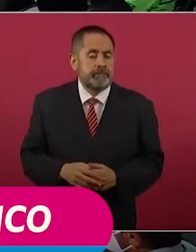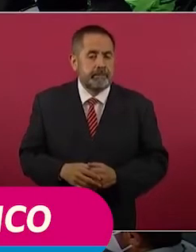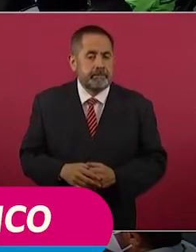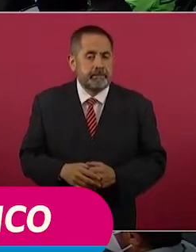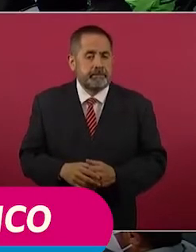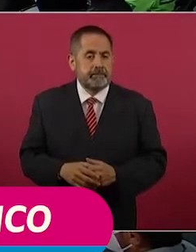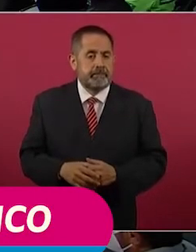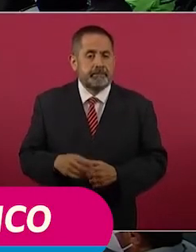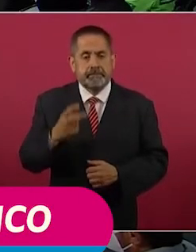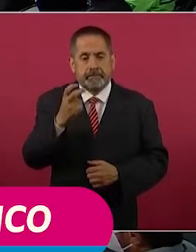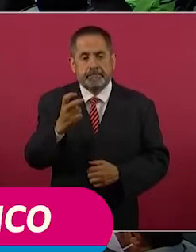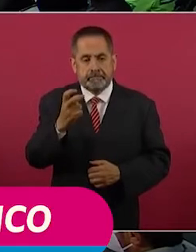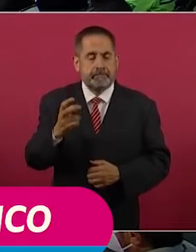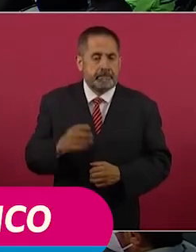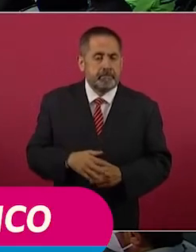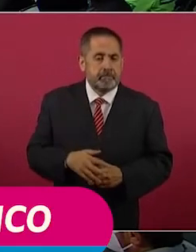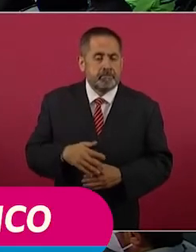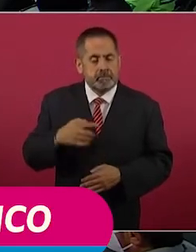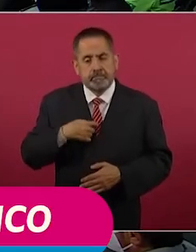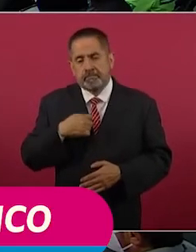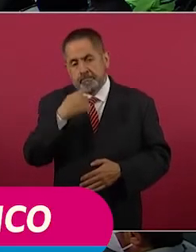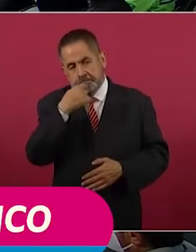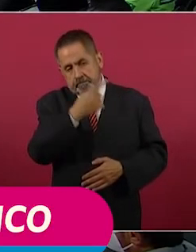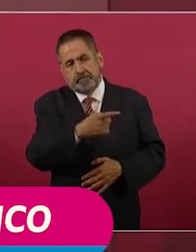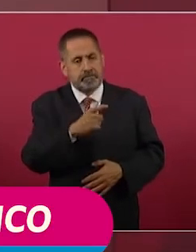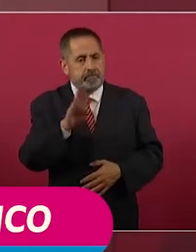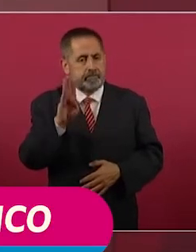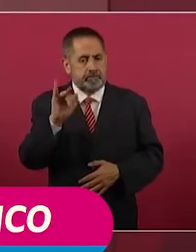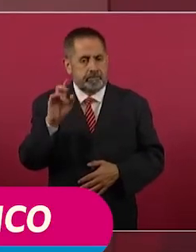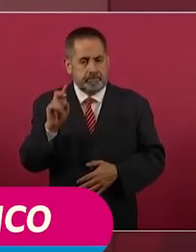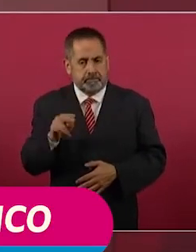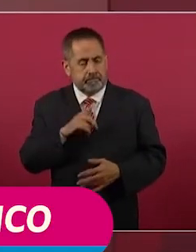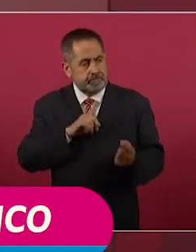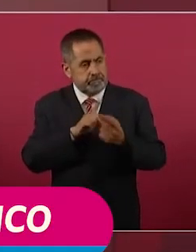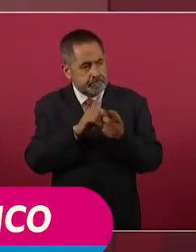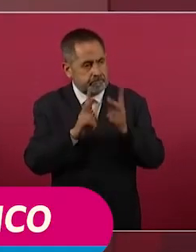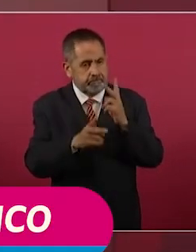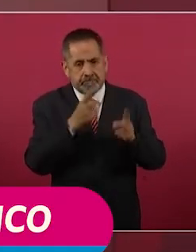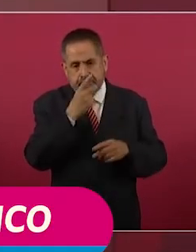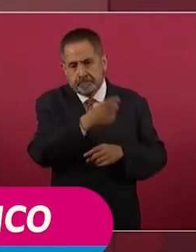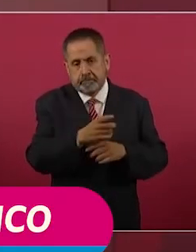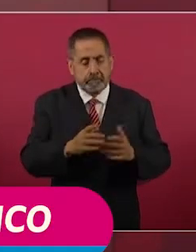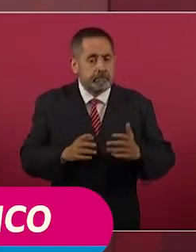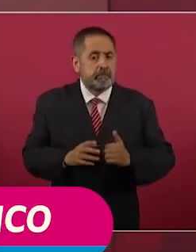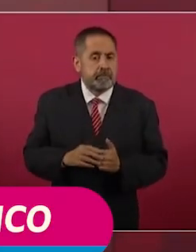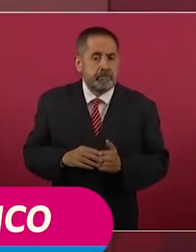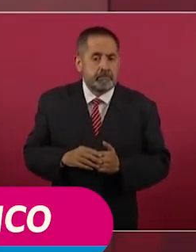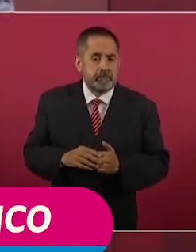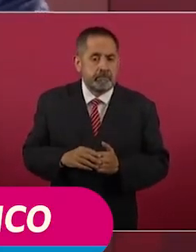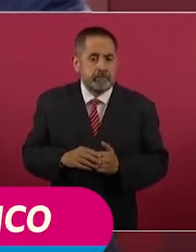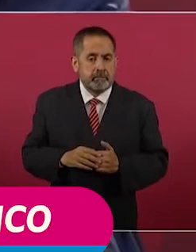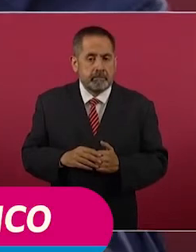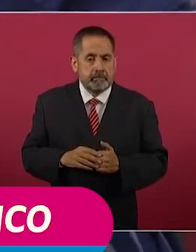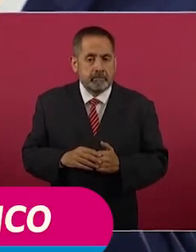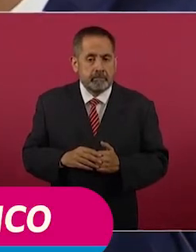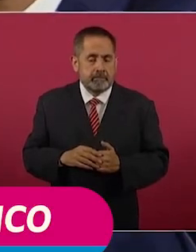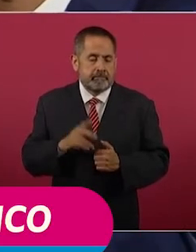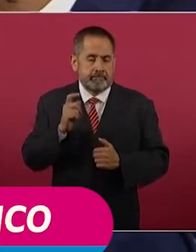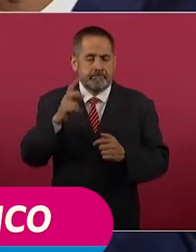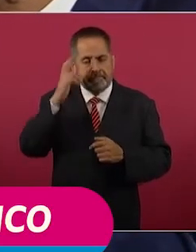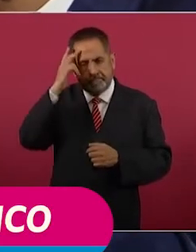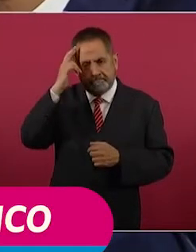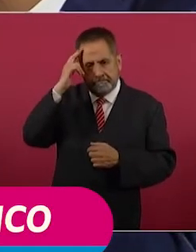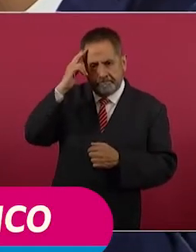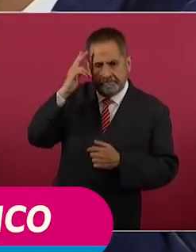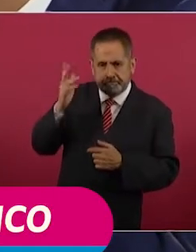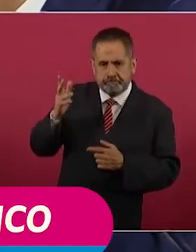Por eso le he llegado a decir de que, a diferencia de la frase atribuida a